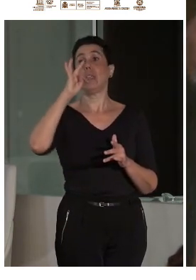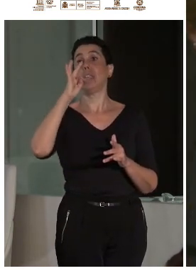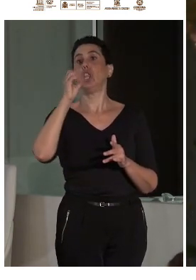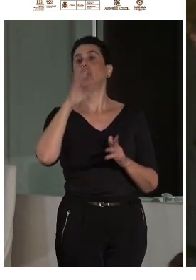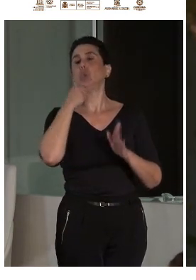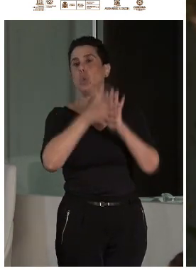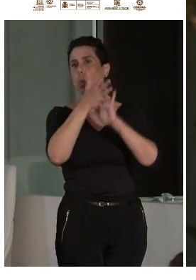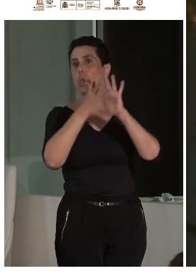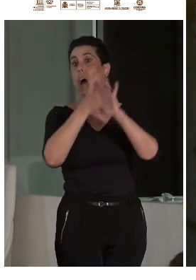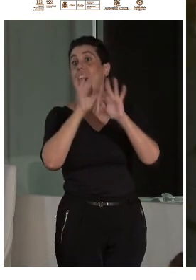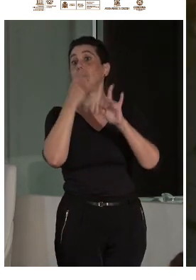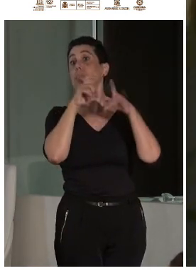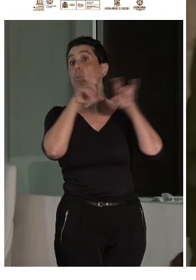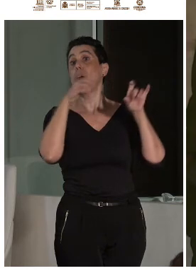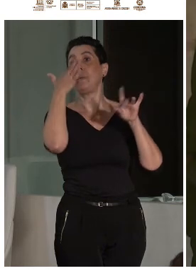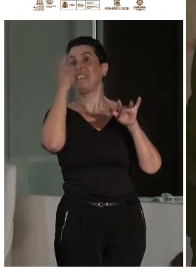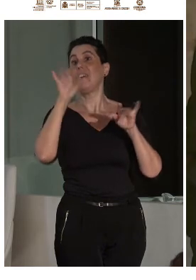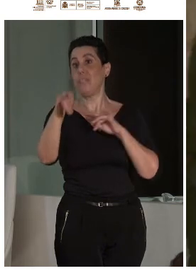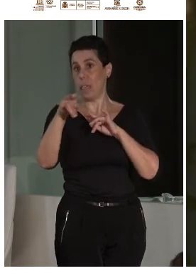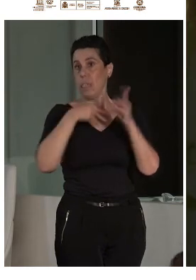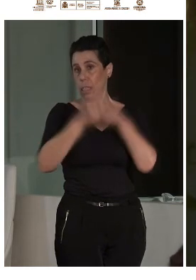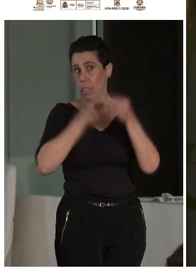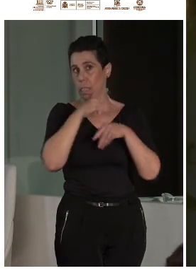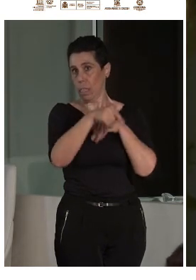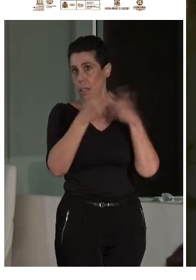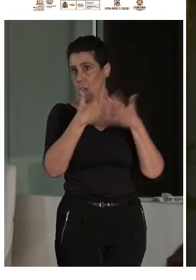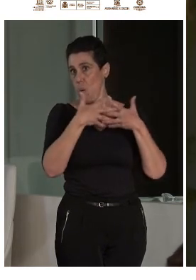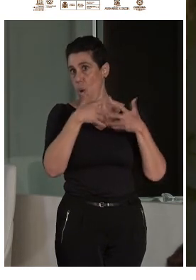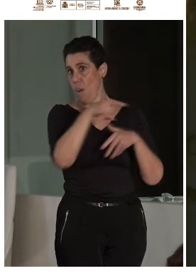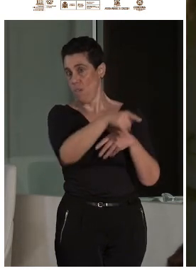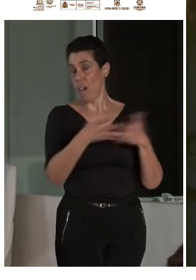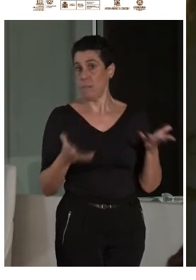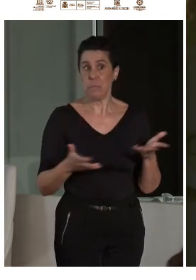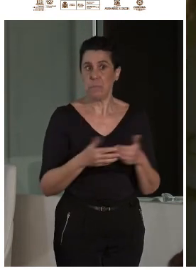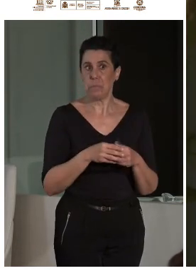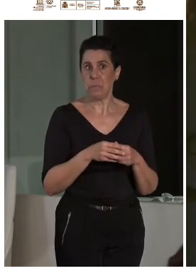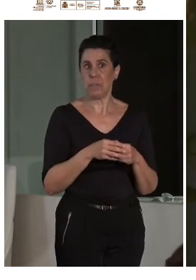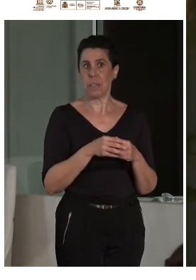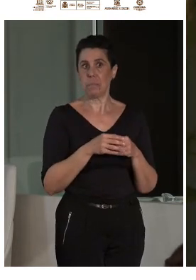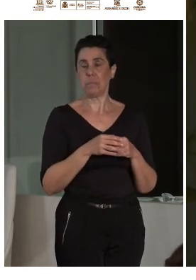la empresa francesa. Ahí lo...